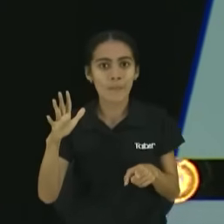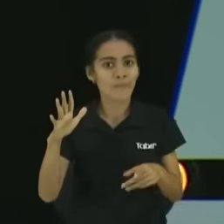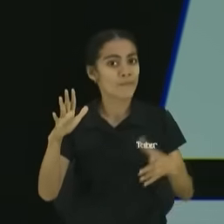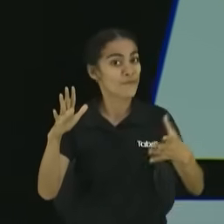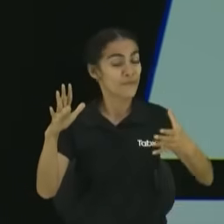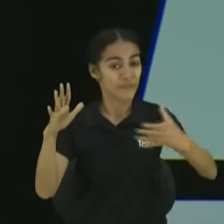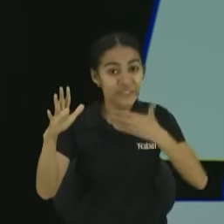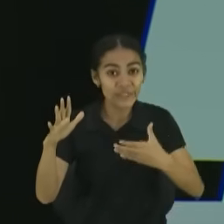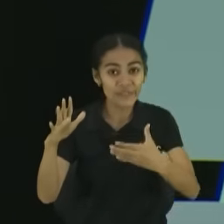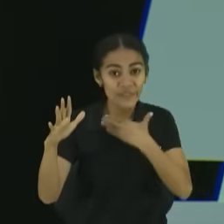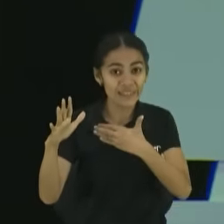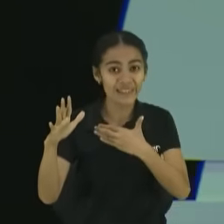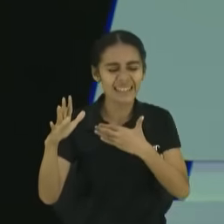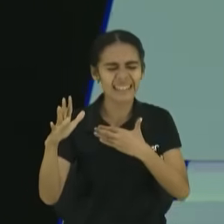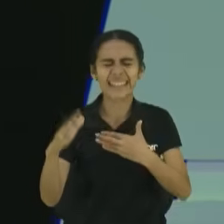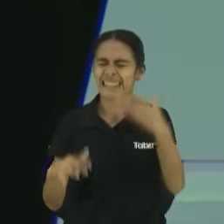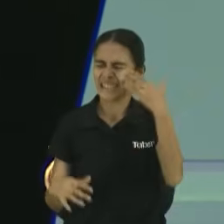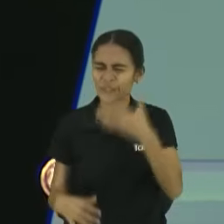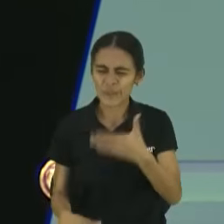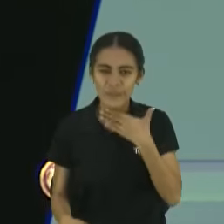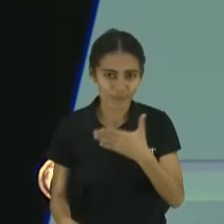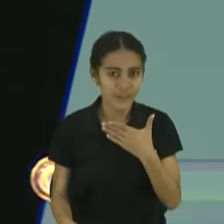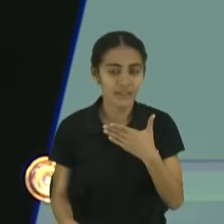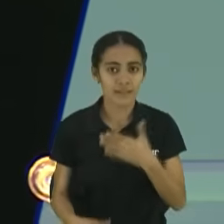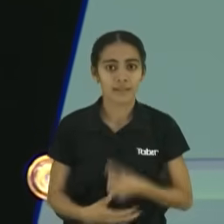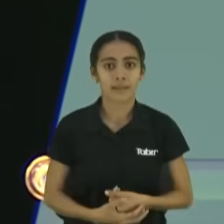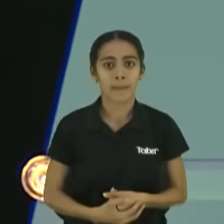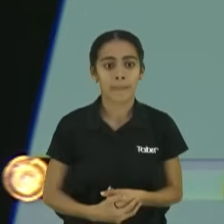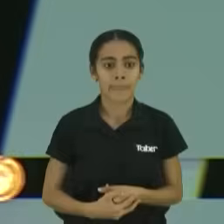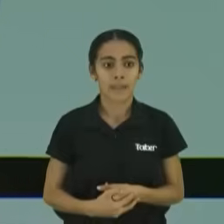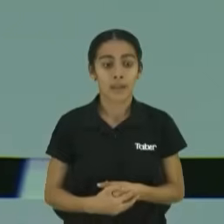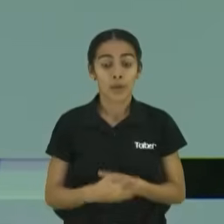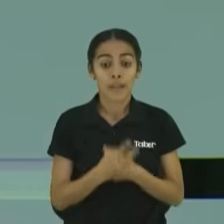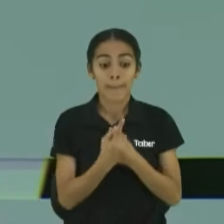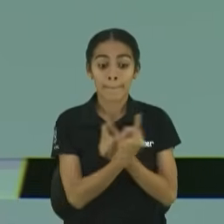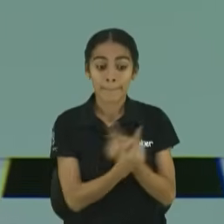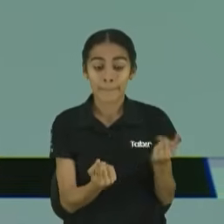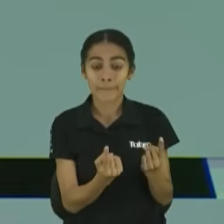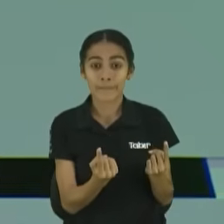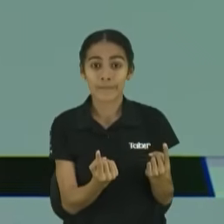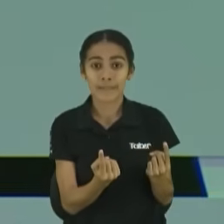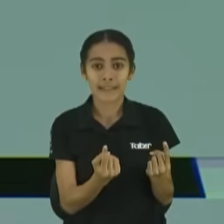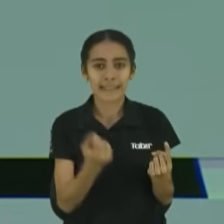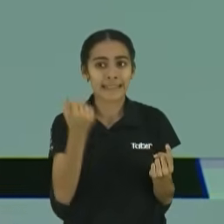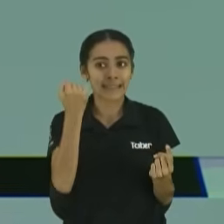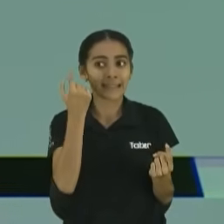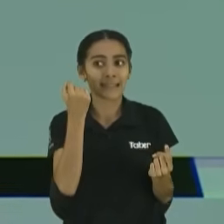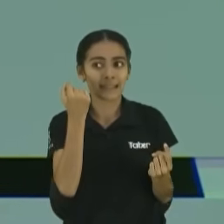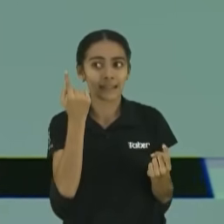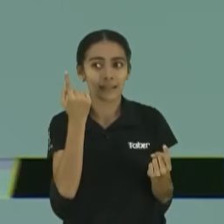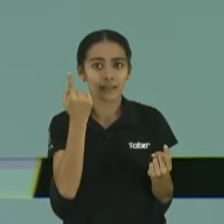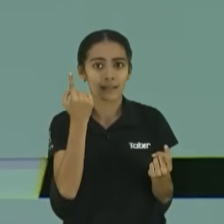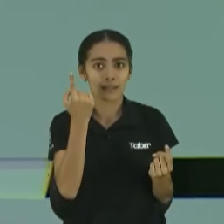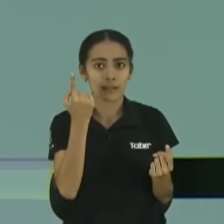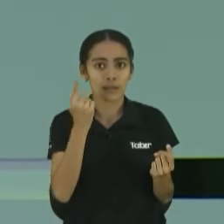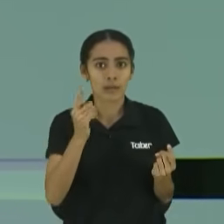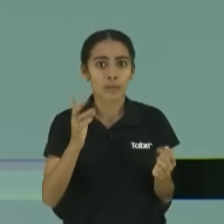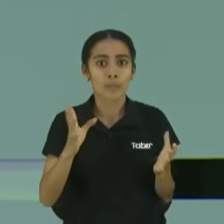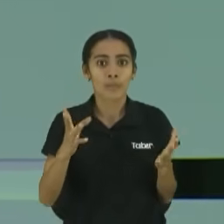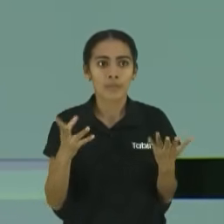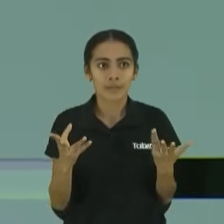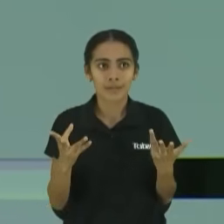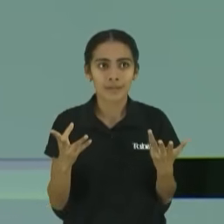duro, pero tan duro, donde muchos van a entender por qué acompañamos lo que está sucediendo en el